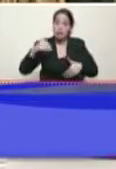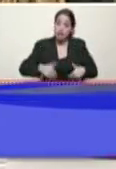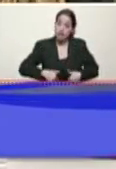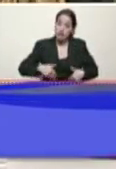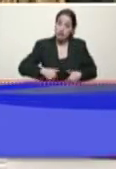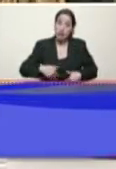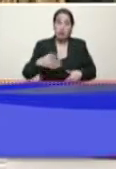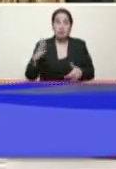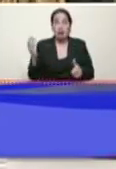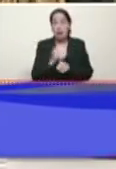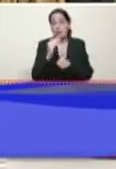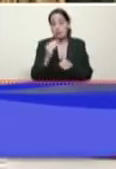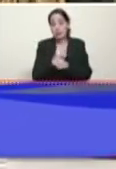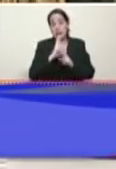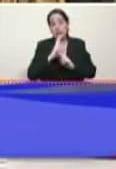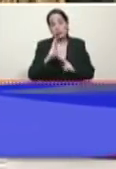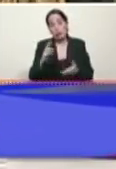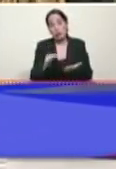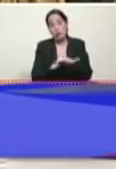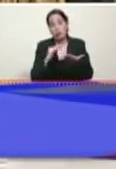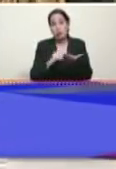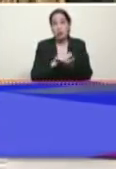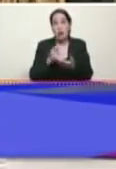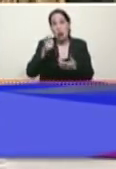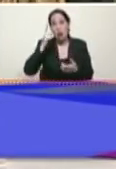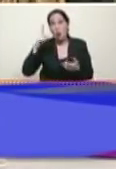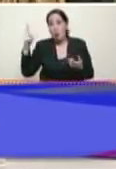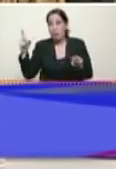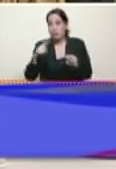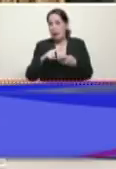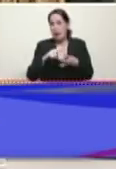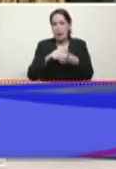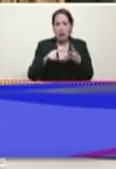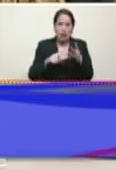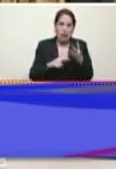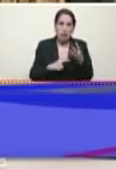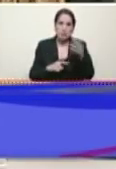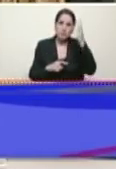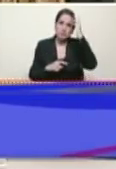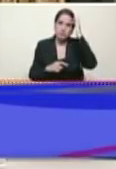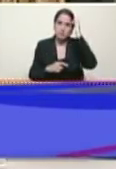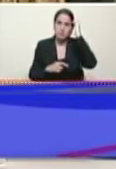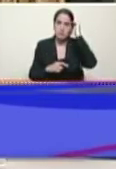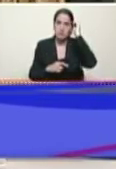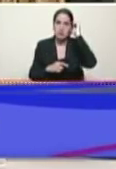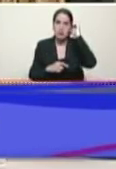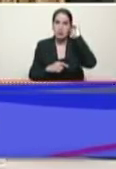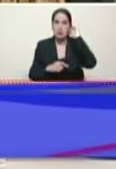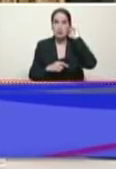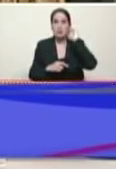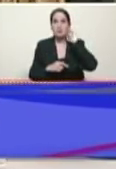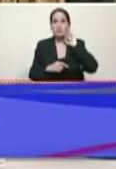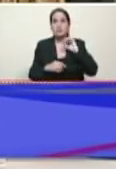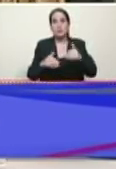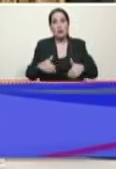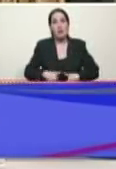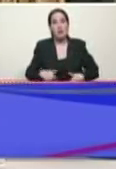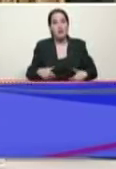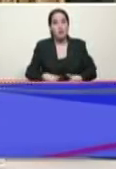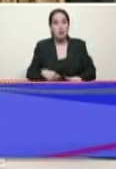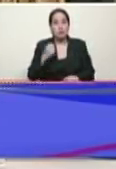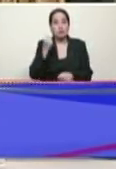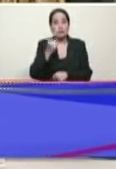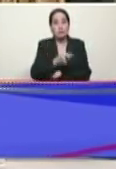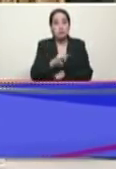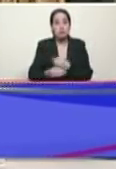parir resultados, soluciones, logística, arreglar las cosas. El parir pariendo. Es el método